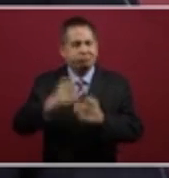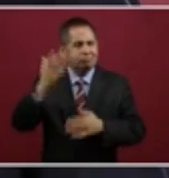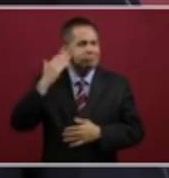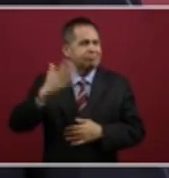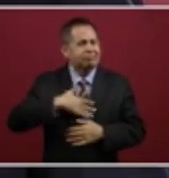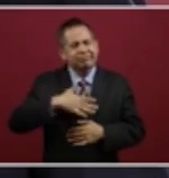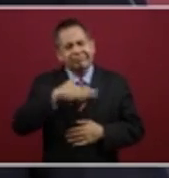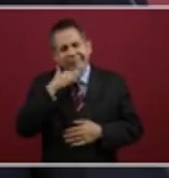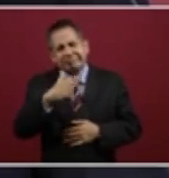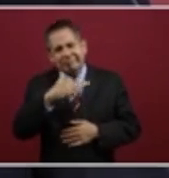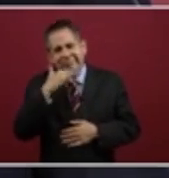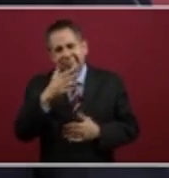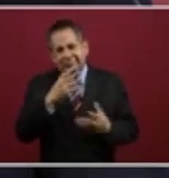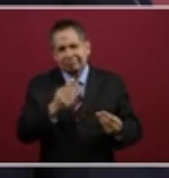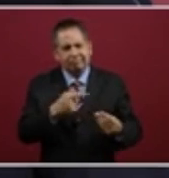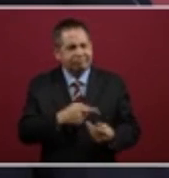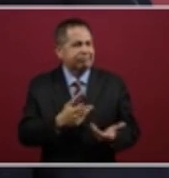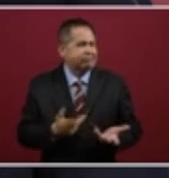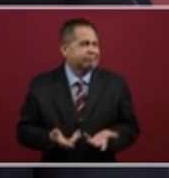corrupción